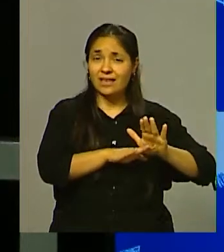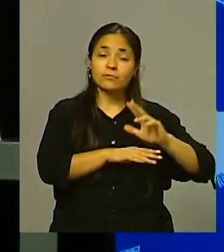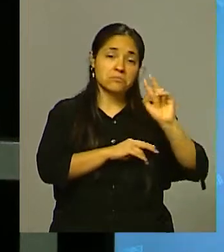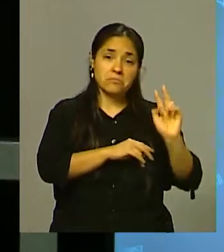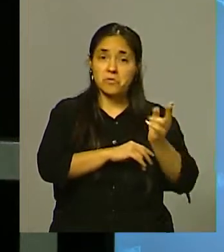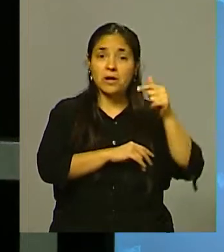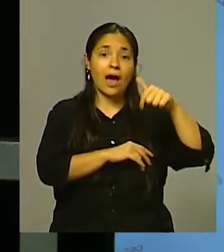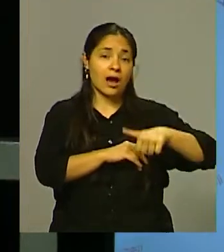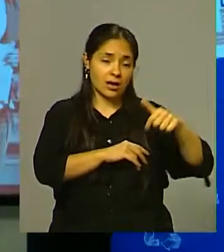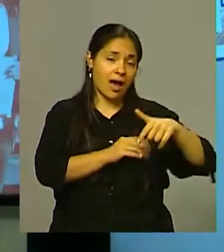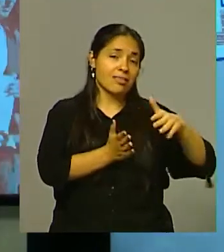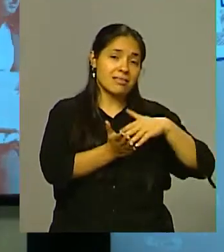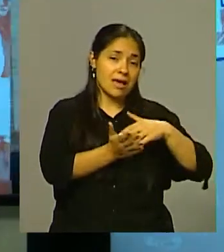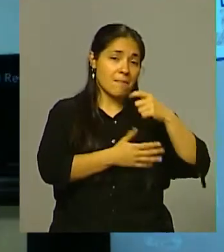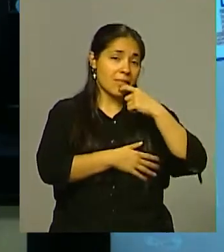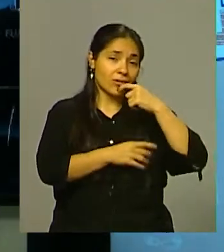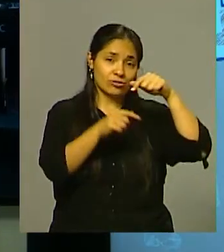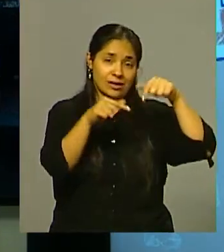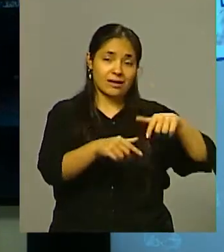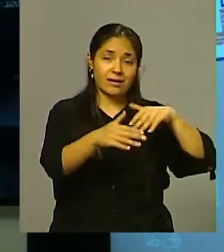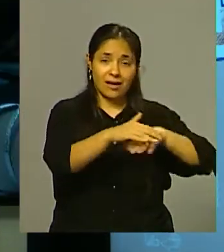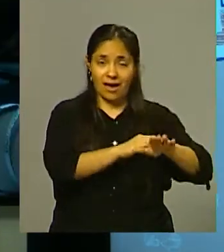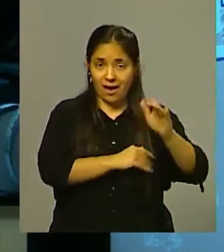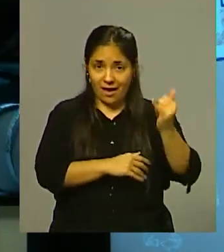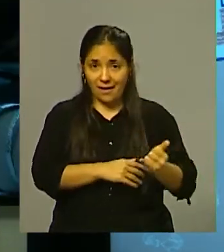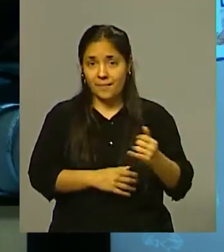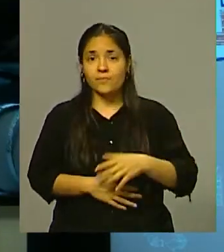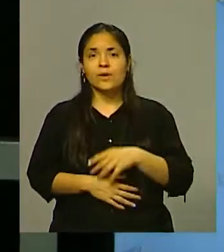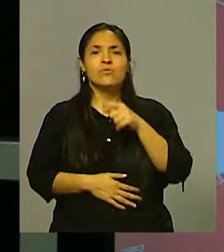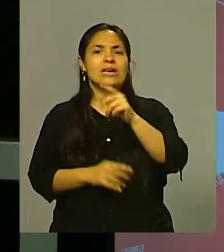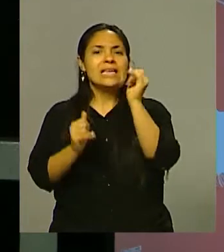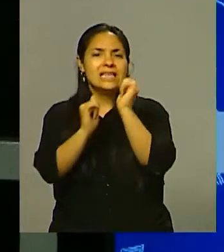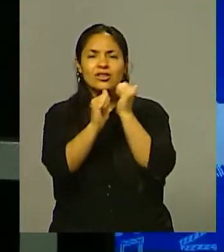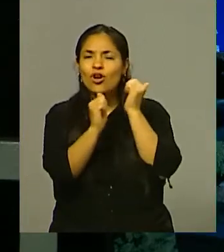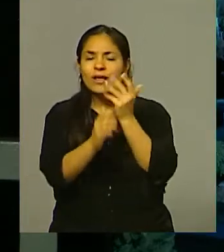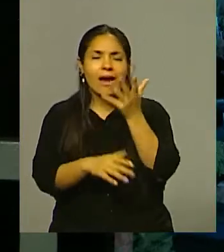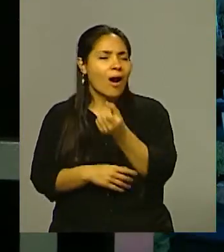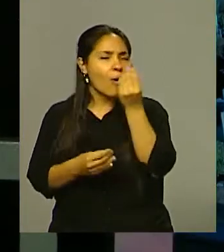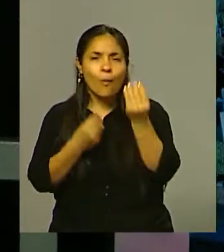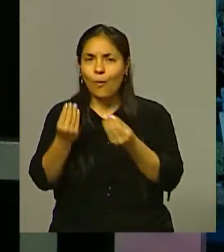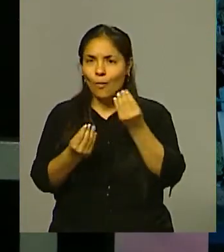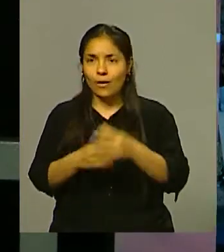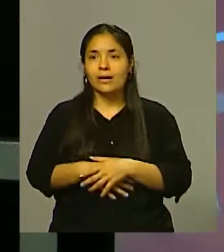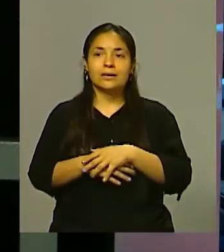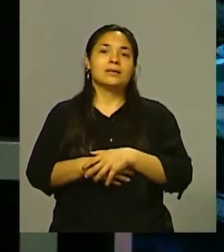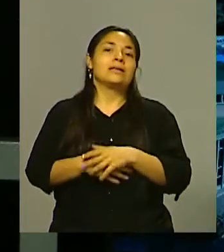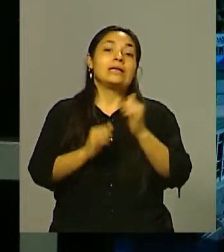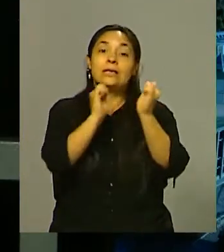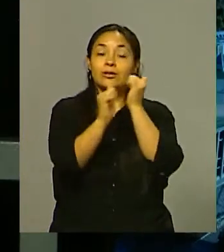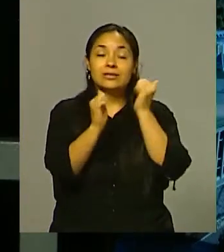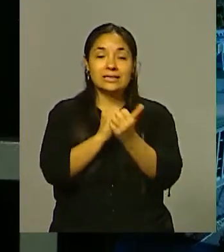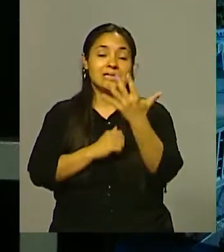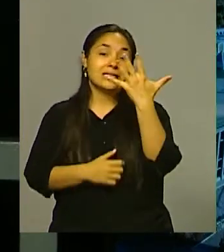está enterrado aquí en Mendoza. Guillem, ¿y cómo diste con toda esa historia vos? Bueno, esa historia he estado 5 años